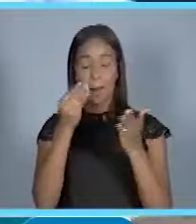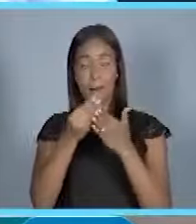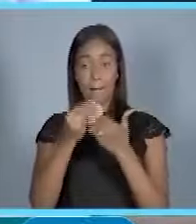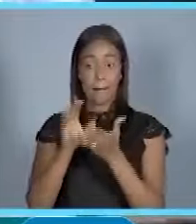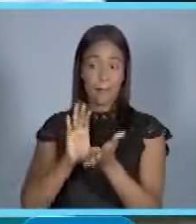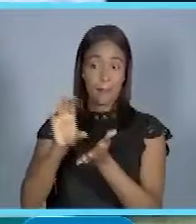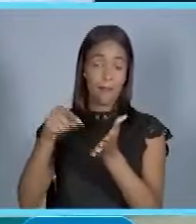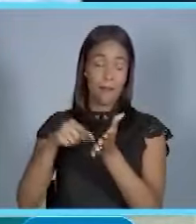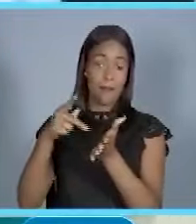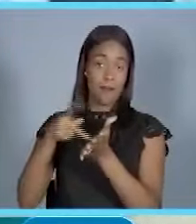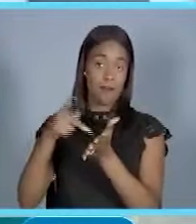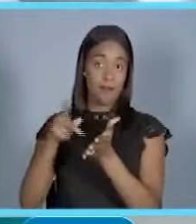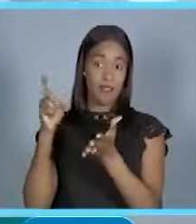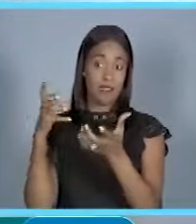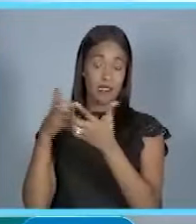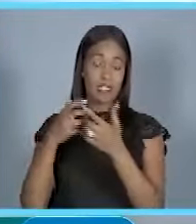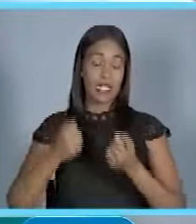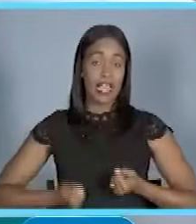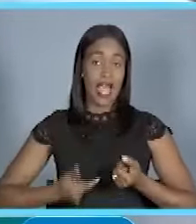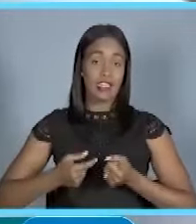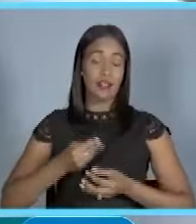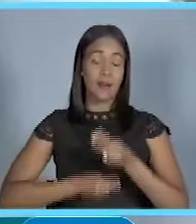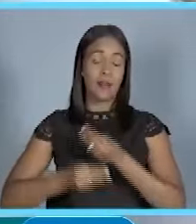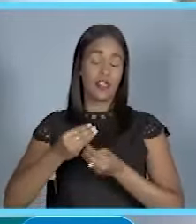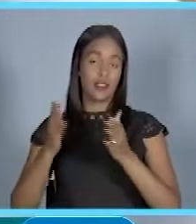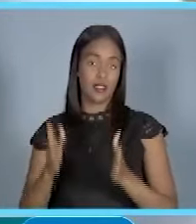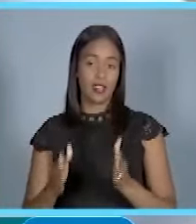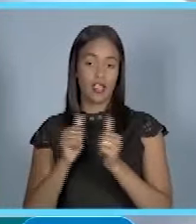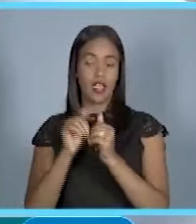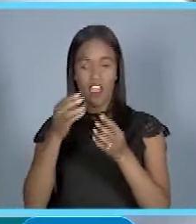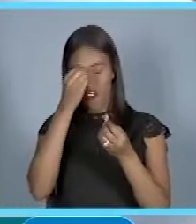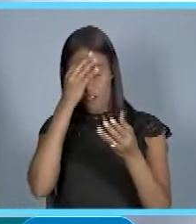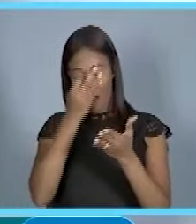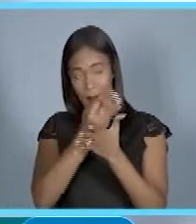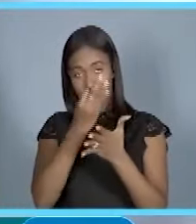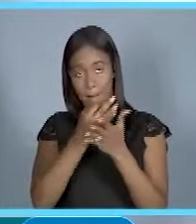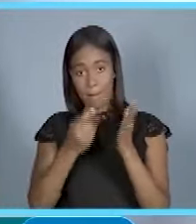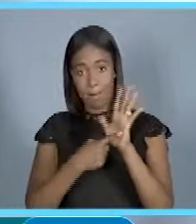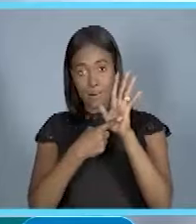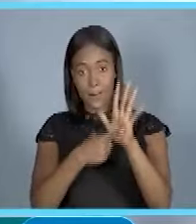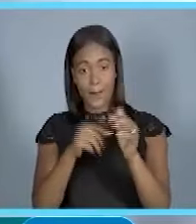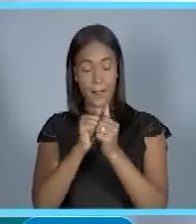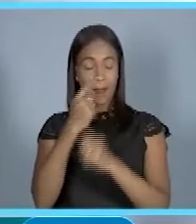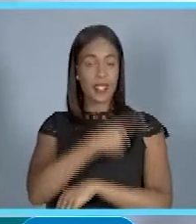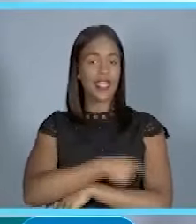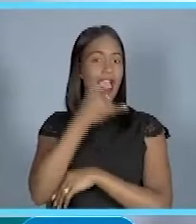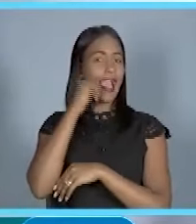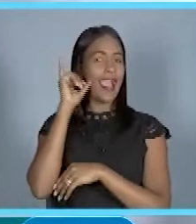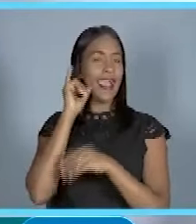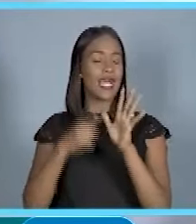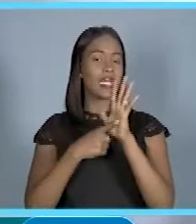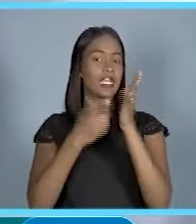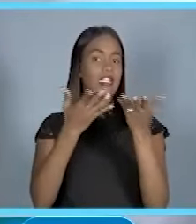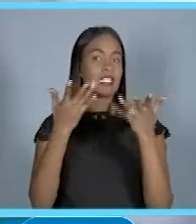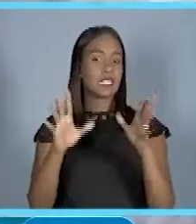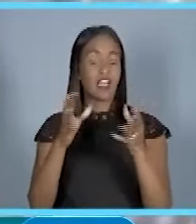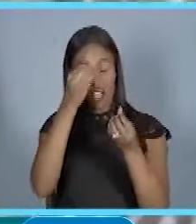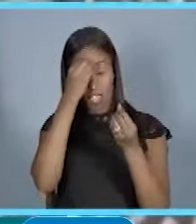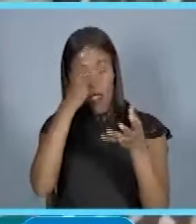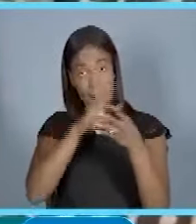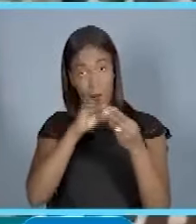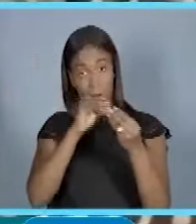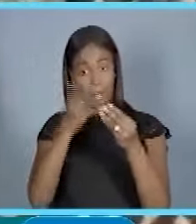adeudan corresponden a gastos administrativos. En el informe financiero presentado el día de ayer por el actual Comité Ejecutivo, indicaron